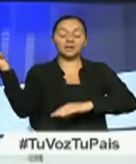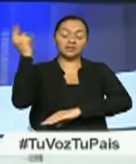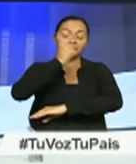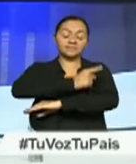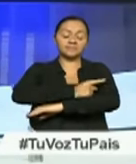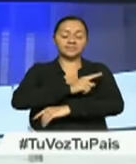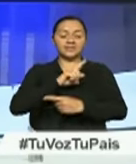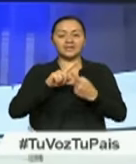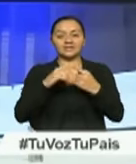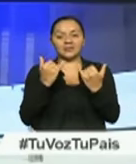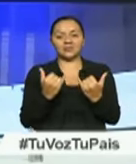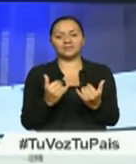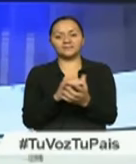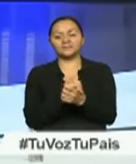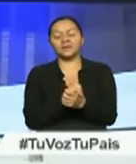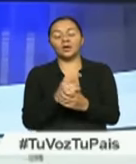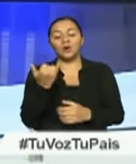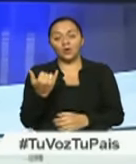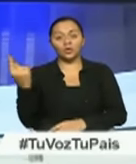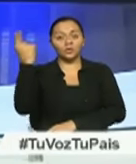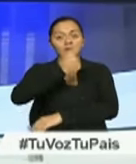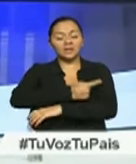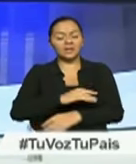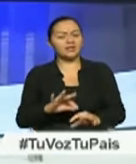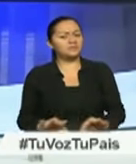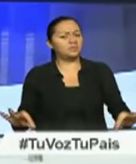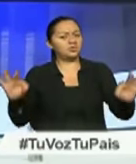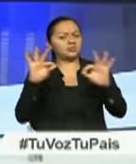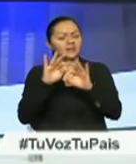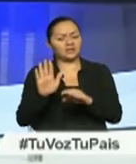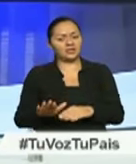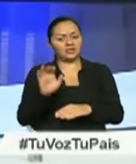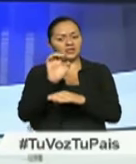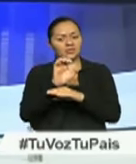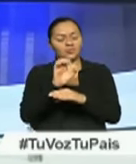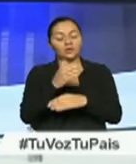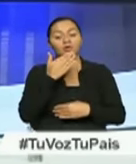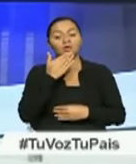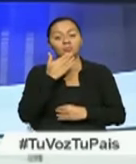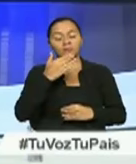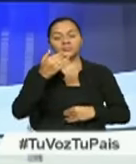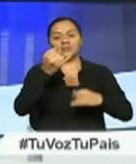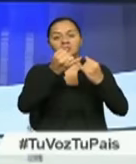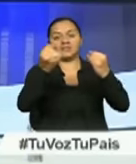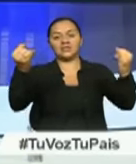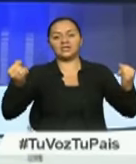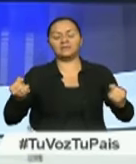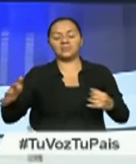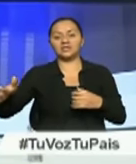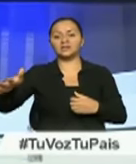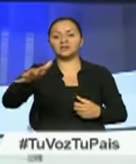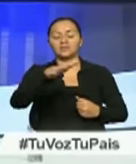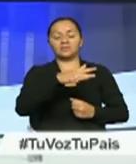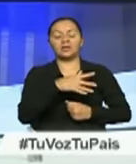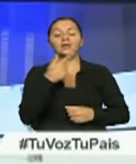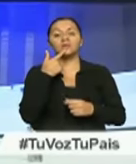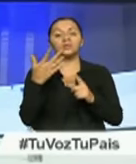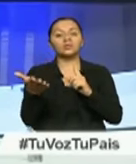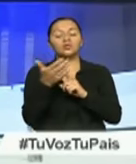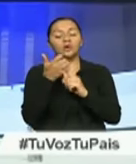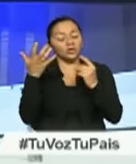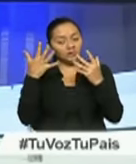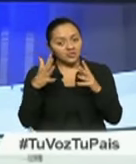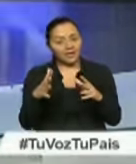hasta el momento. Hoy fue un día histórico para nuestro país a través de la delimitación marítima, que es considerado un logro